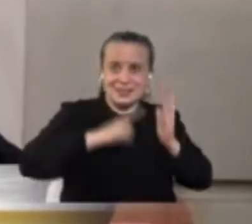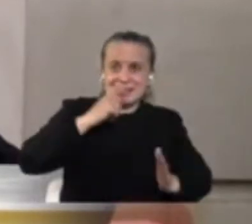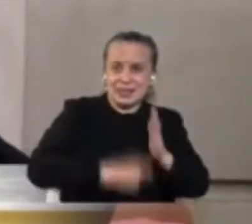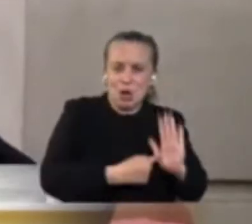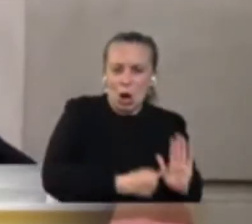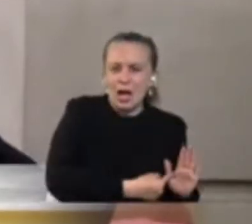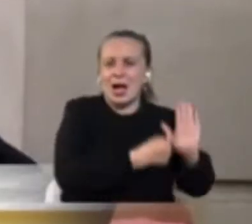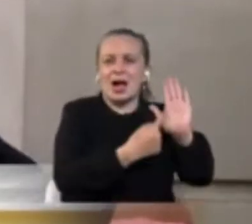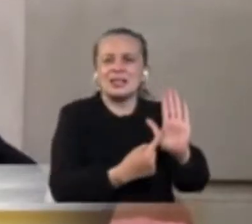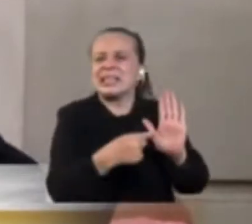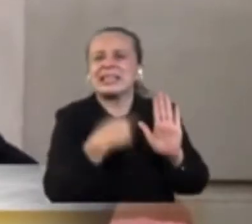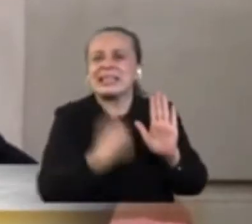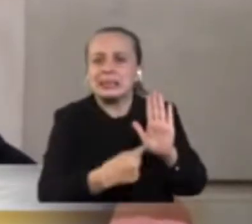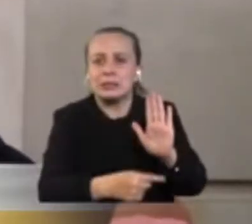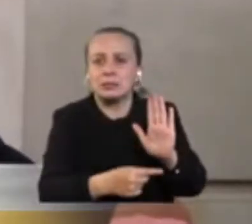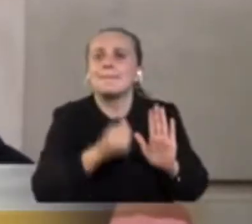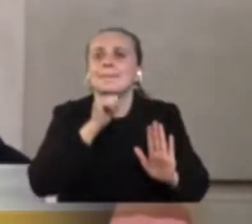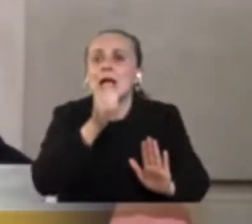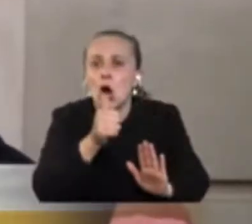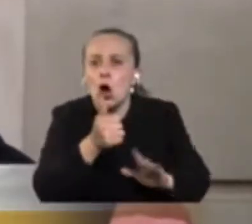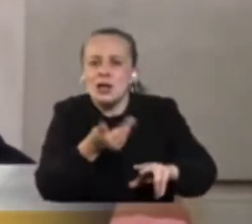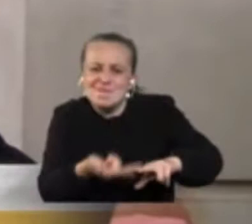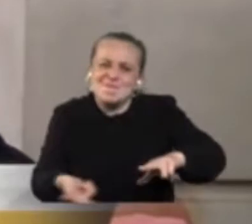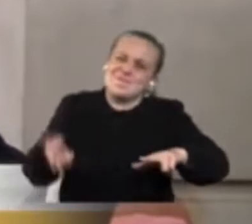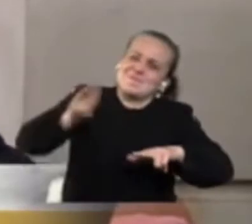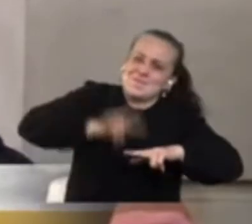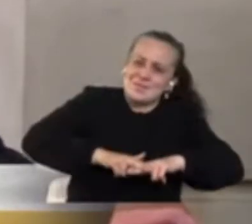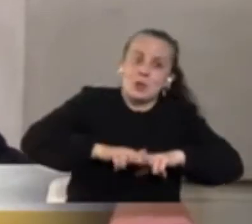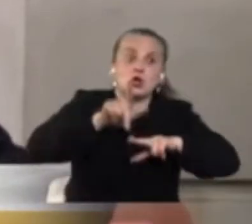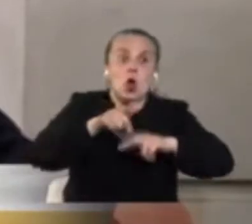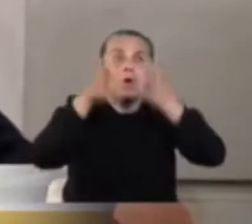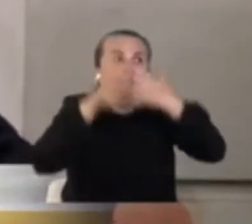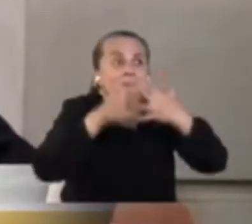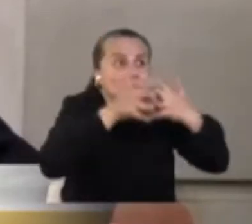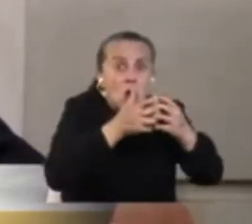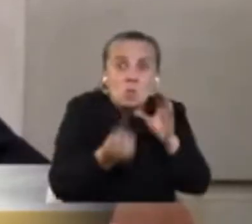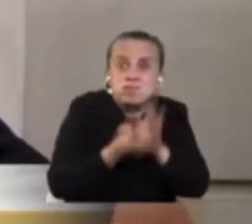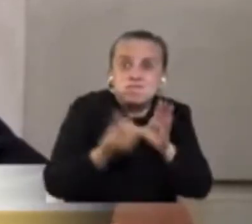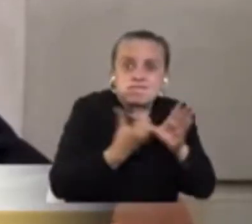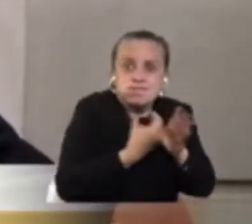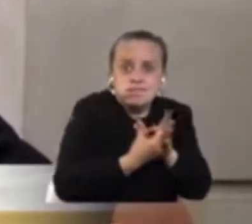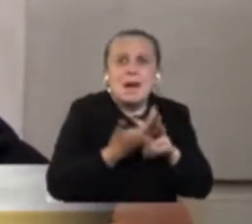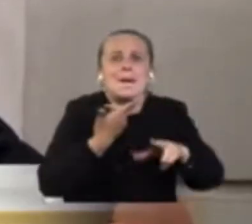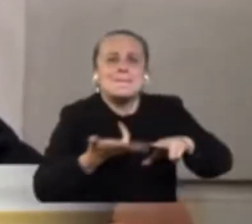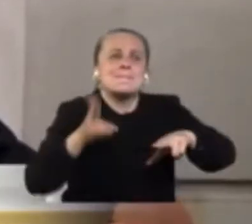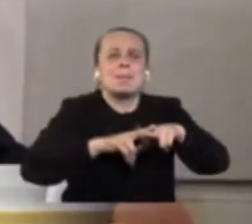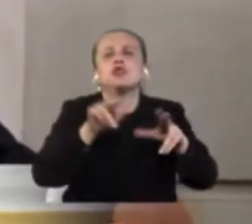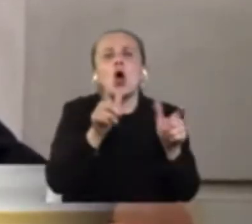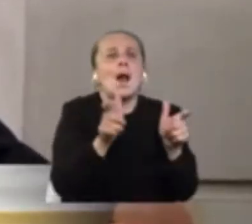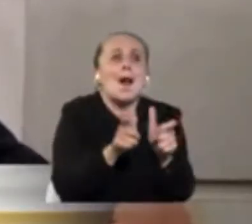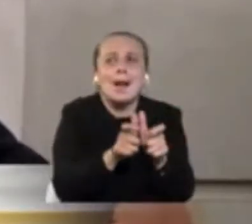es aumentarle los impuestos a la empresa productiva, pequeña y